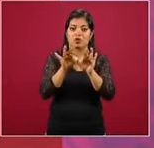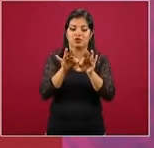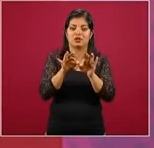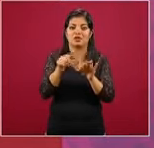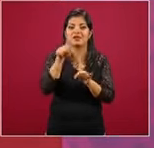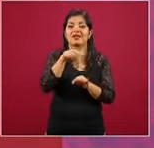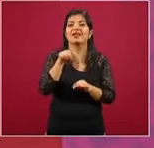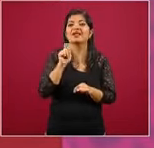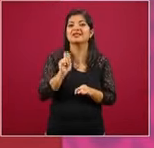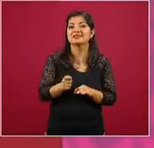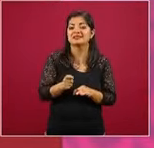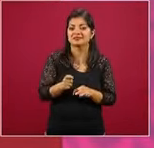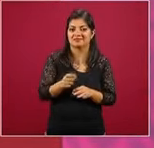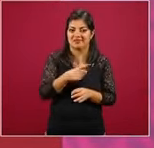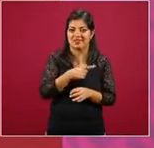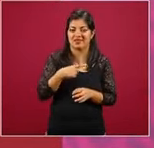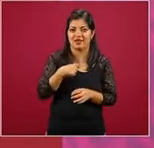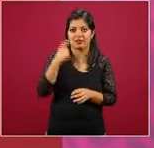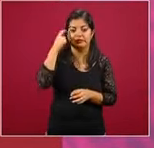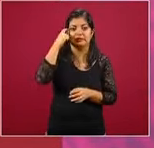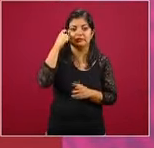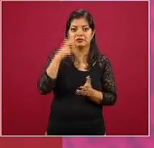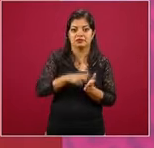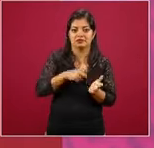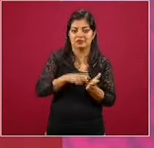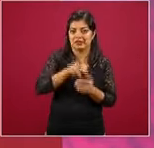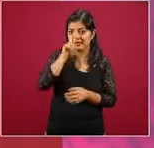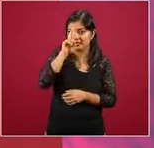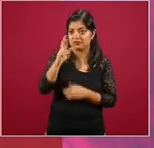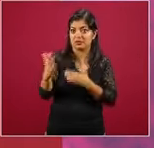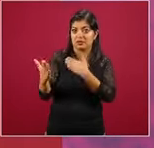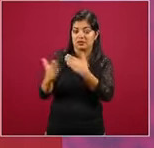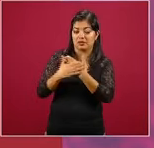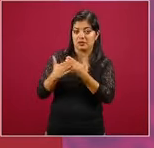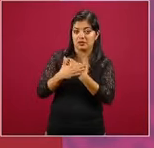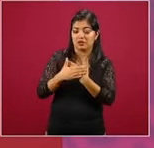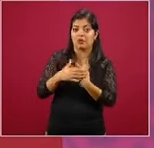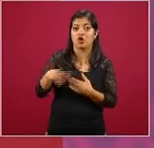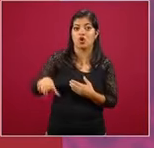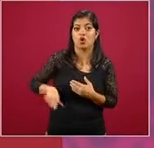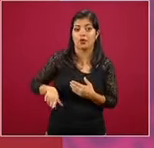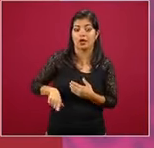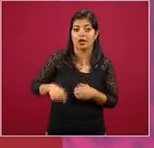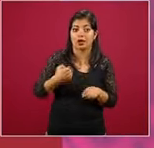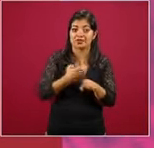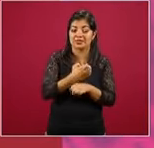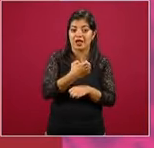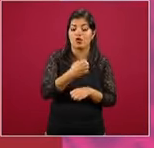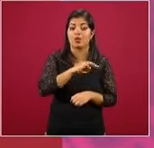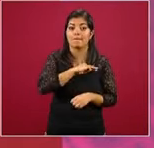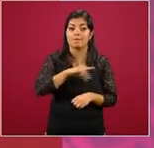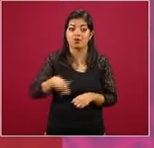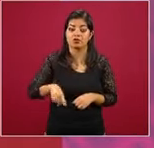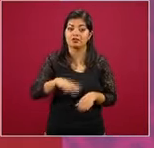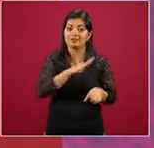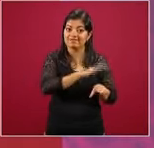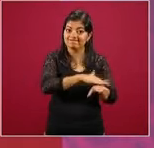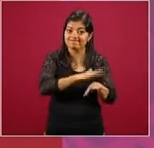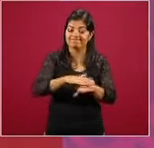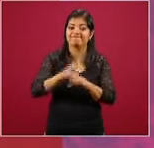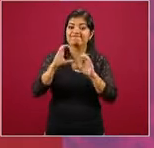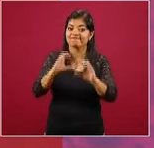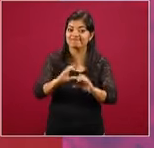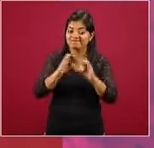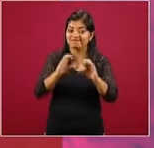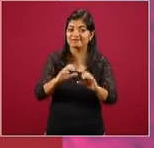en práctica y respetar todas las indicaciones que sus autoridades estatales y municipales están implementando en cada